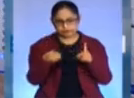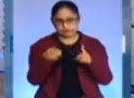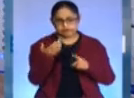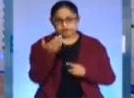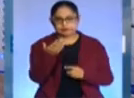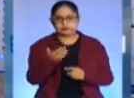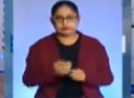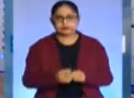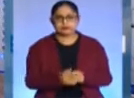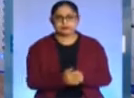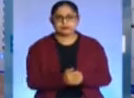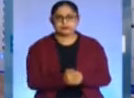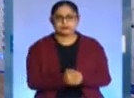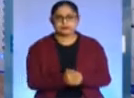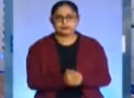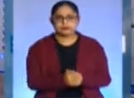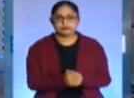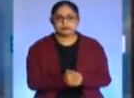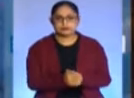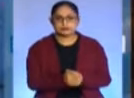compañera Mayra Hurtado.